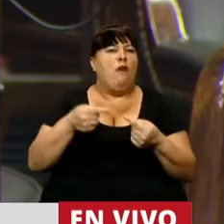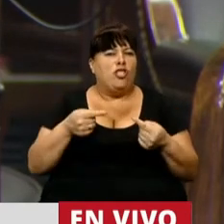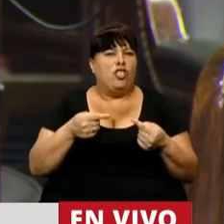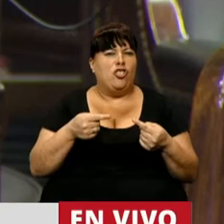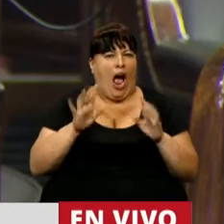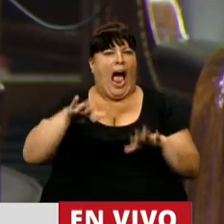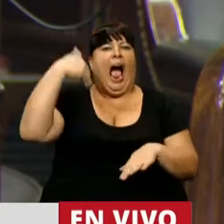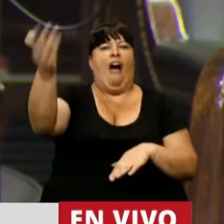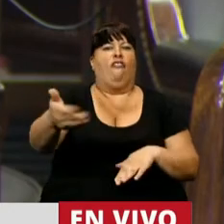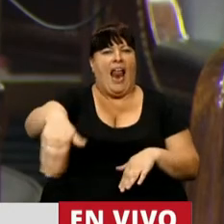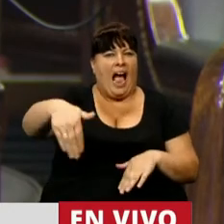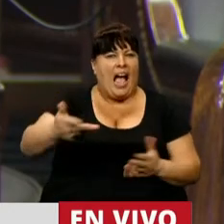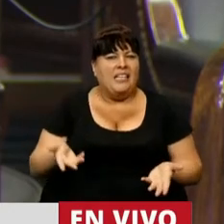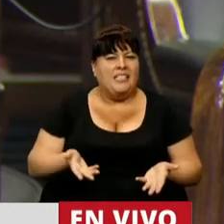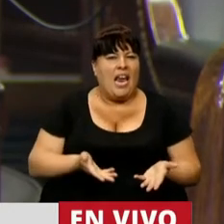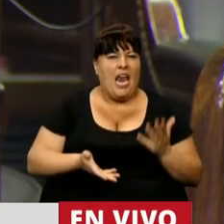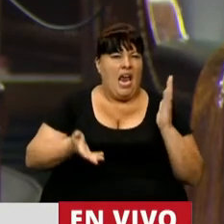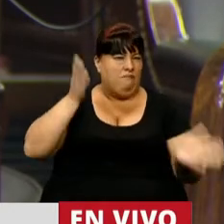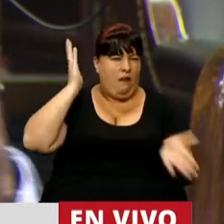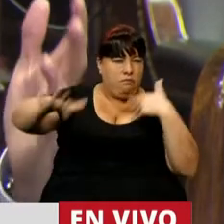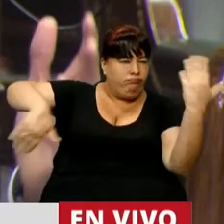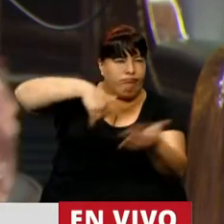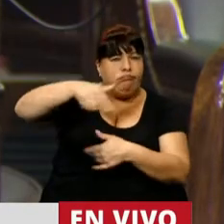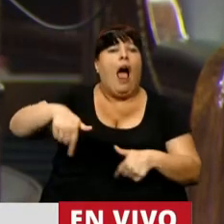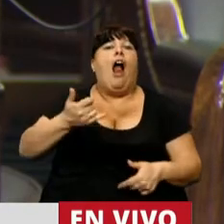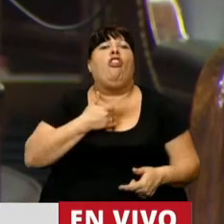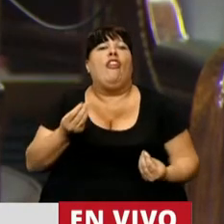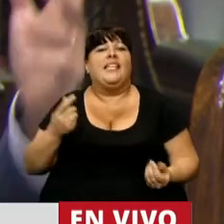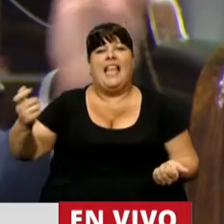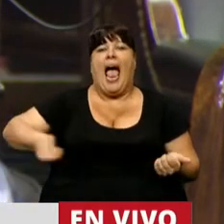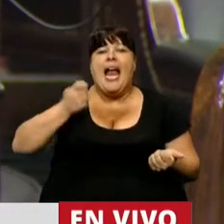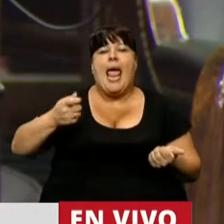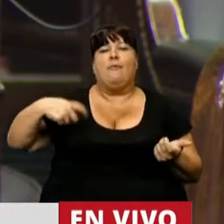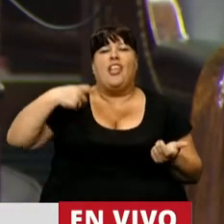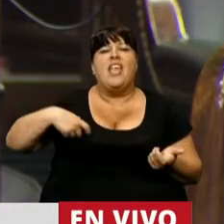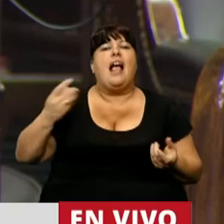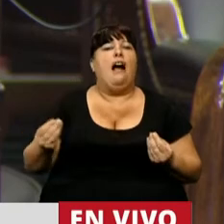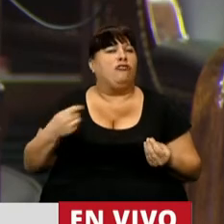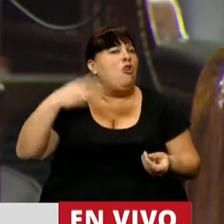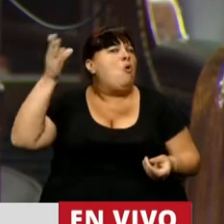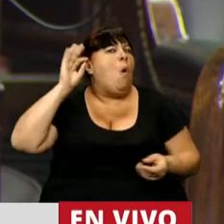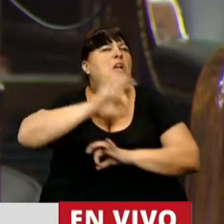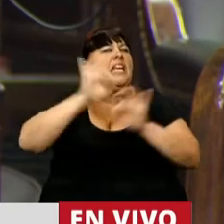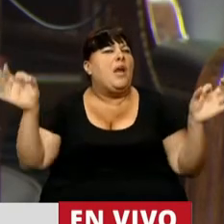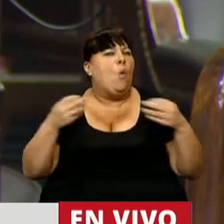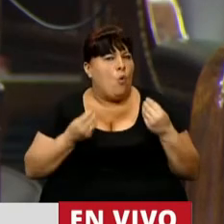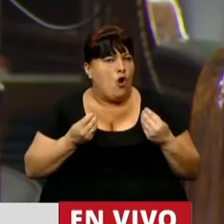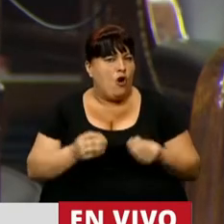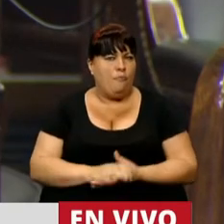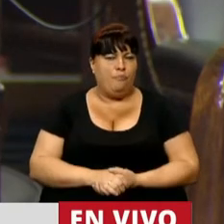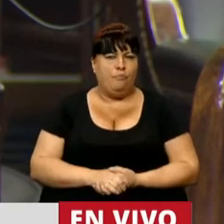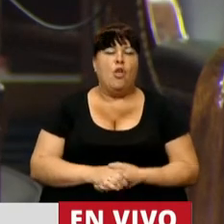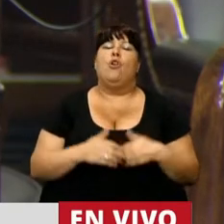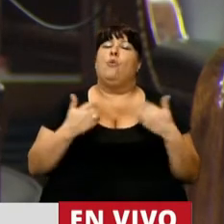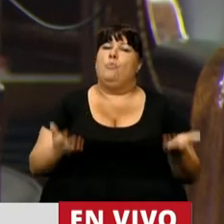oposición afuera, violentamente. ¿A dónde están ahora los gremialistas y los sindicalistas que no se los escucha ninguno?